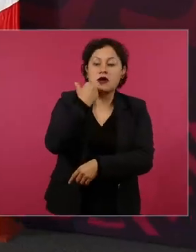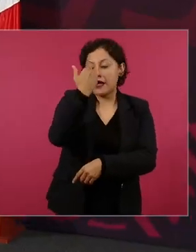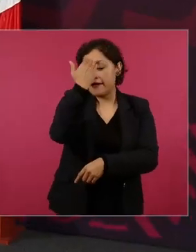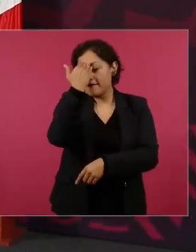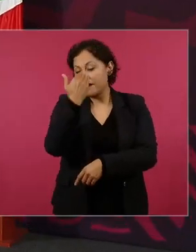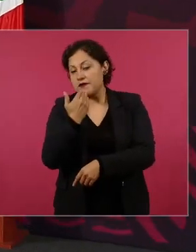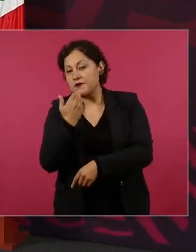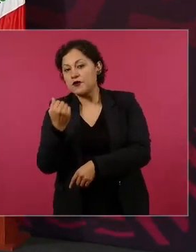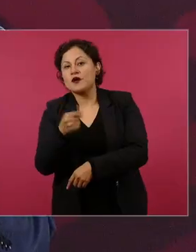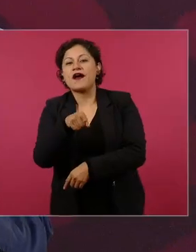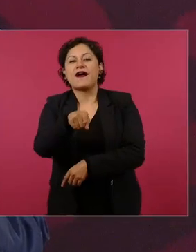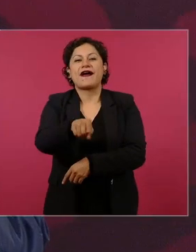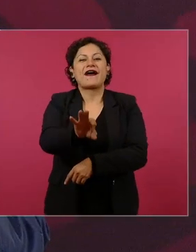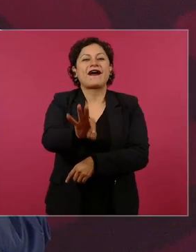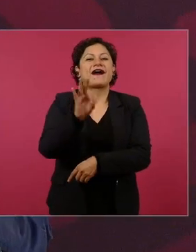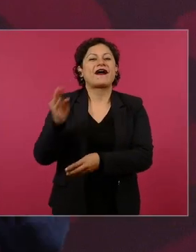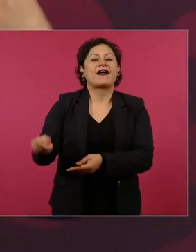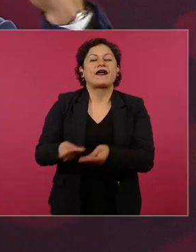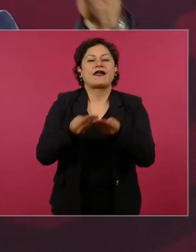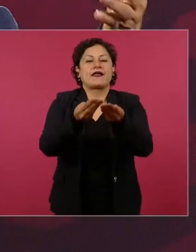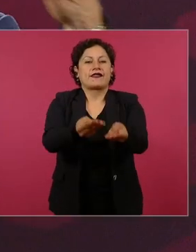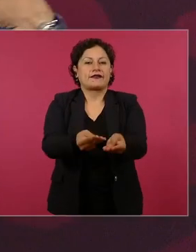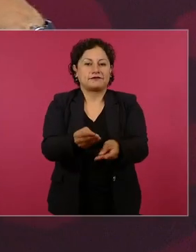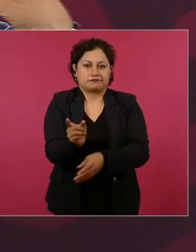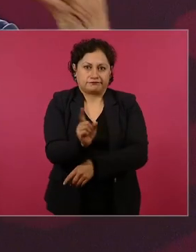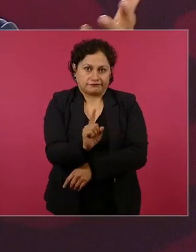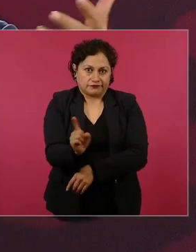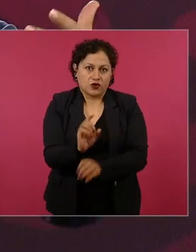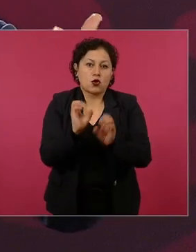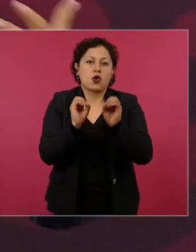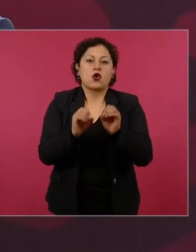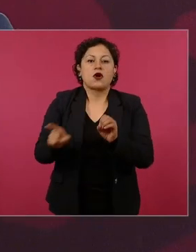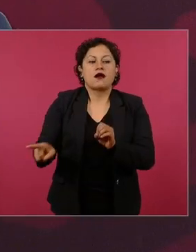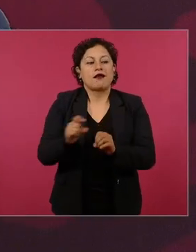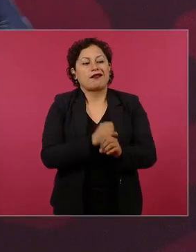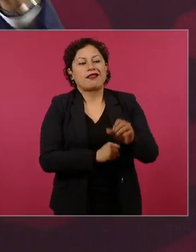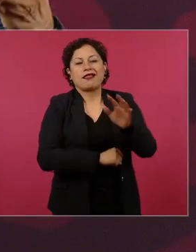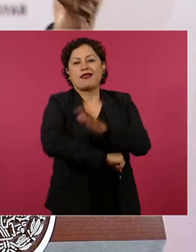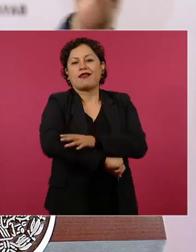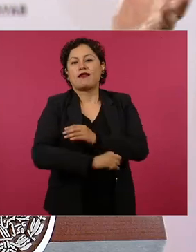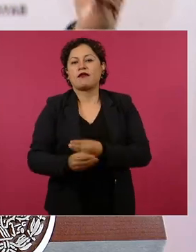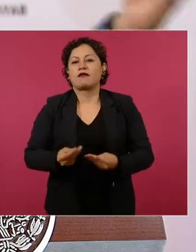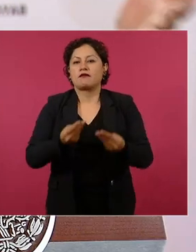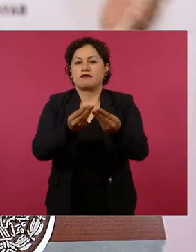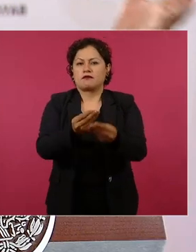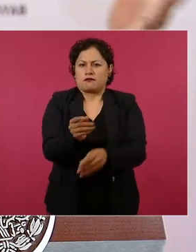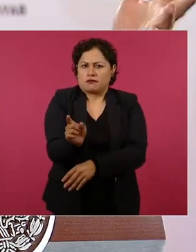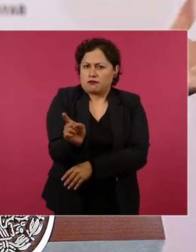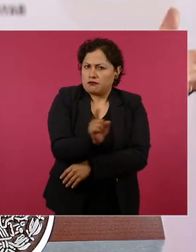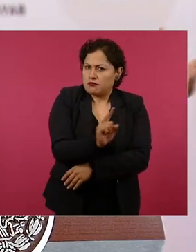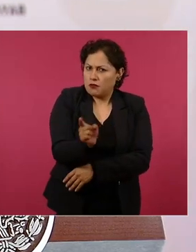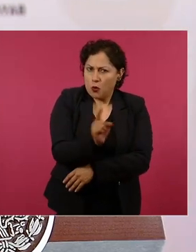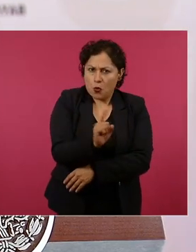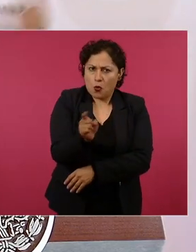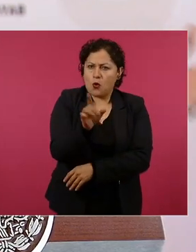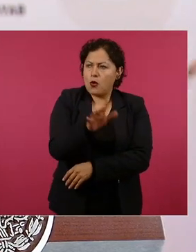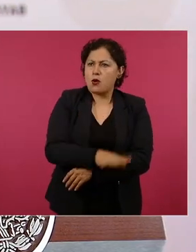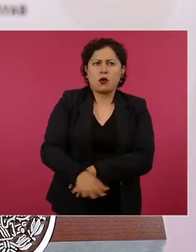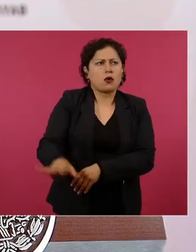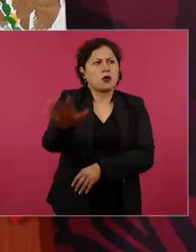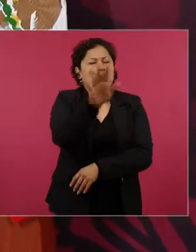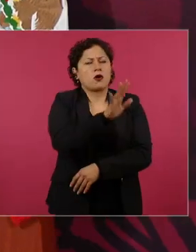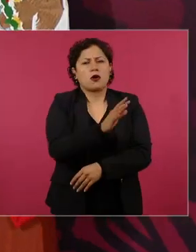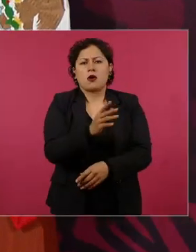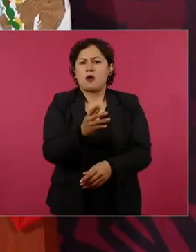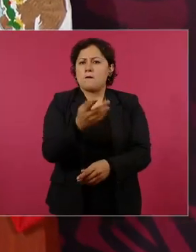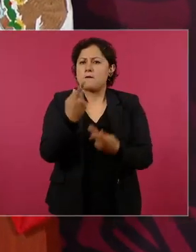por medio, o hay influyentismo, sino que cualquier ciudadano que presente una denuncia sea